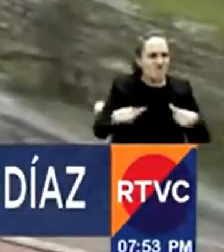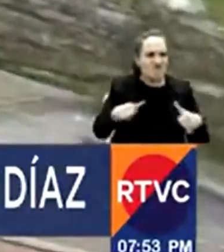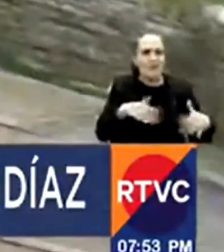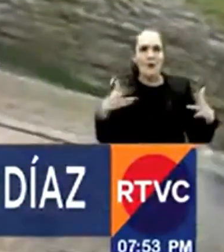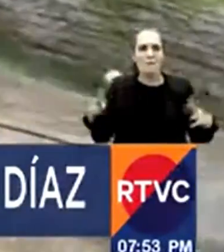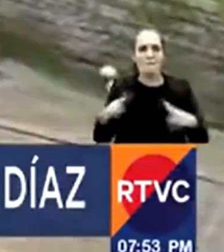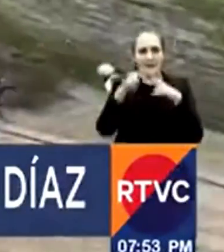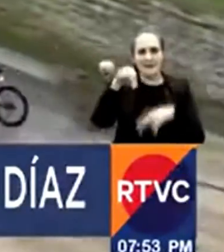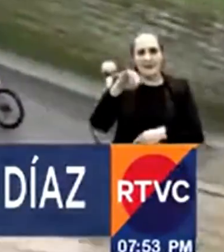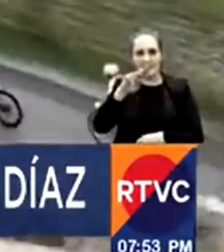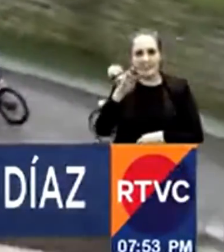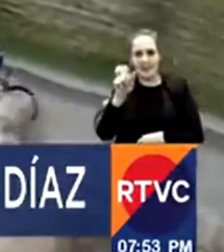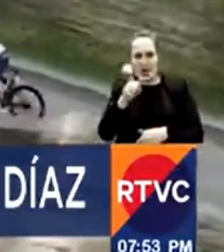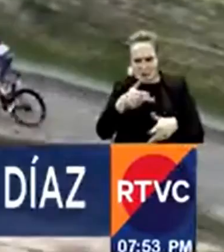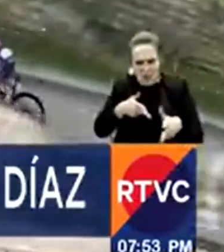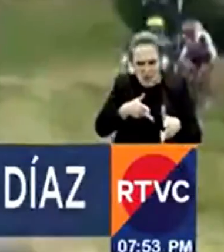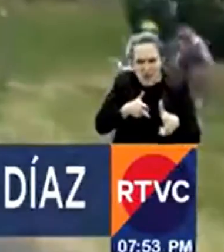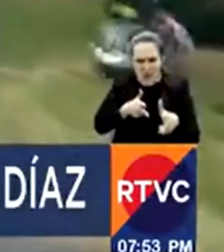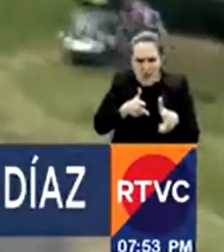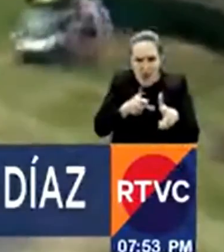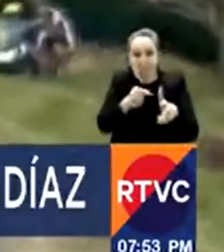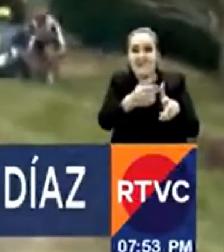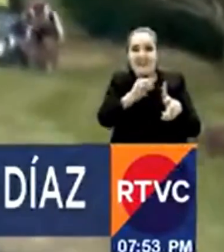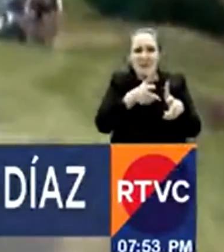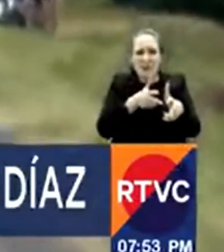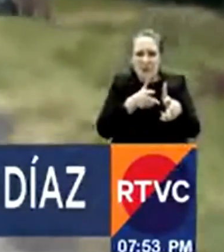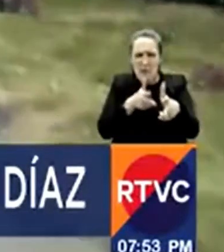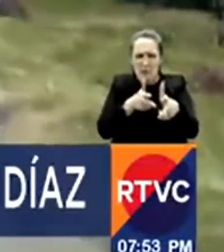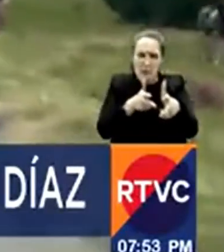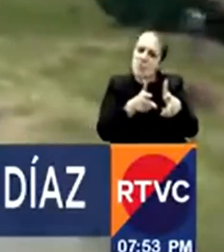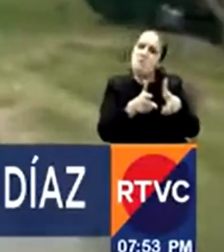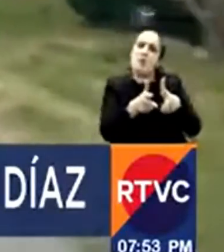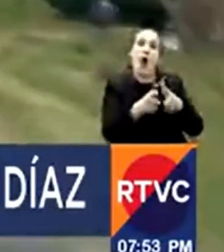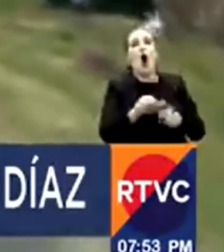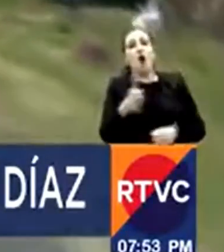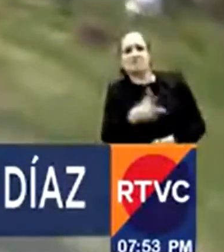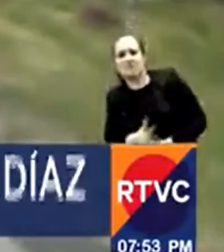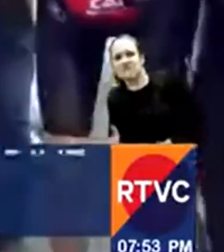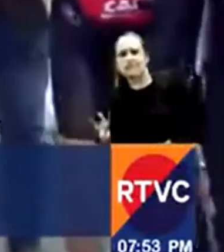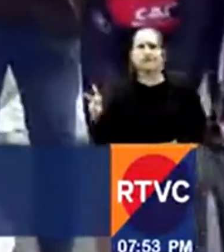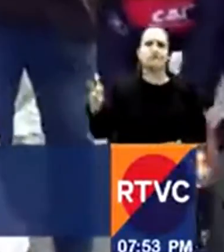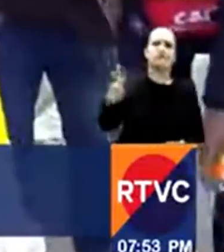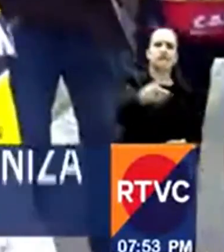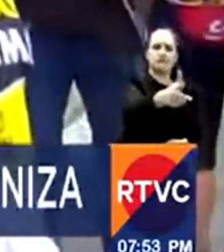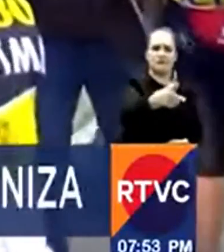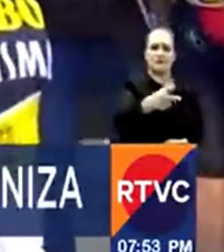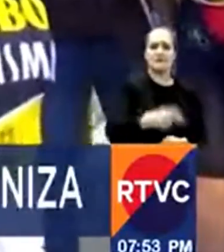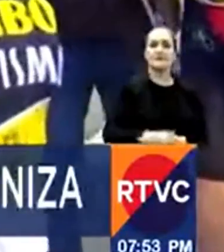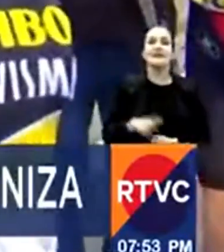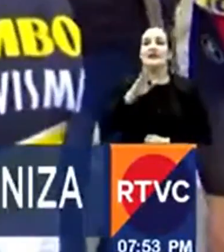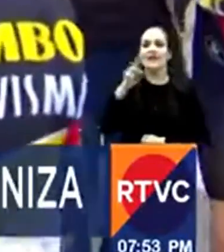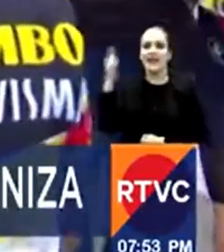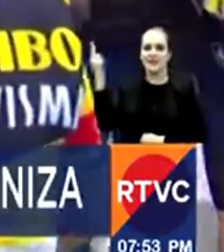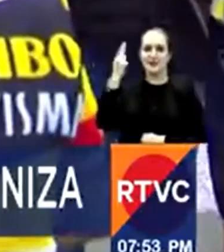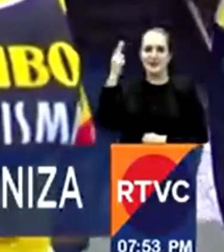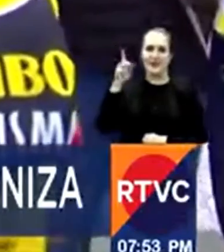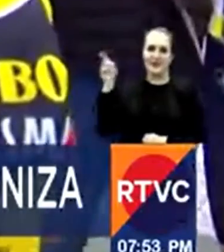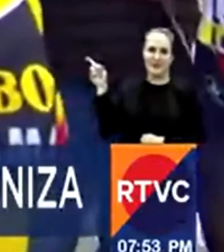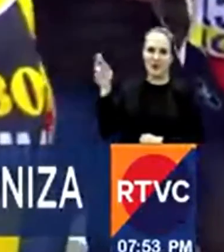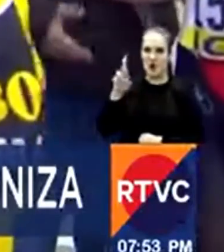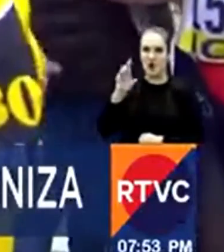y alcanzó al francés Guillaume Martin, pero el ataque fue controlado por el nuevo líder de la competencia, el esloveno Primož